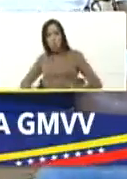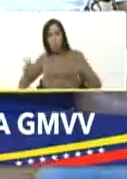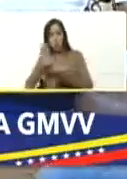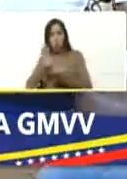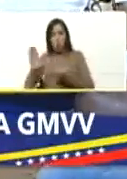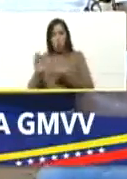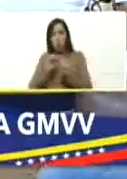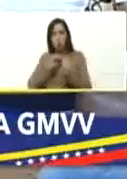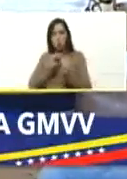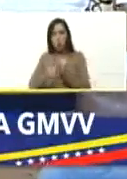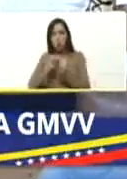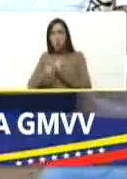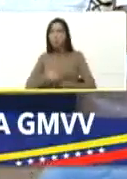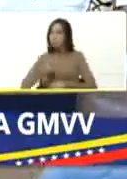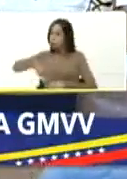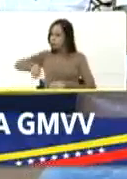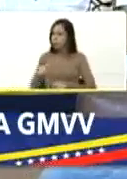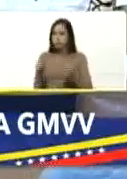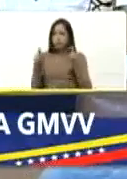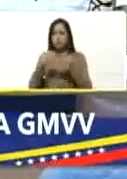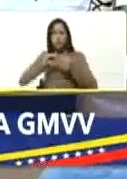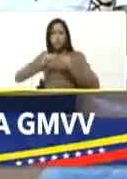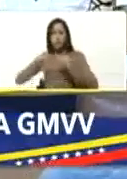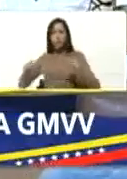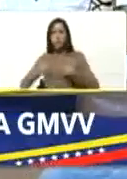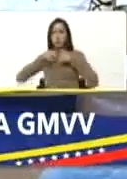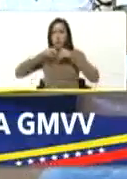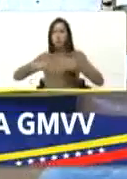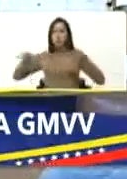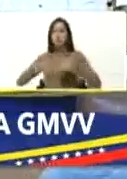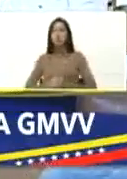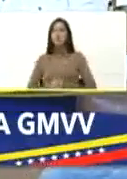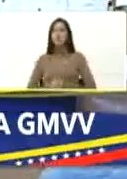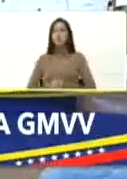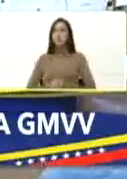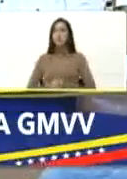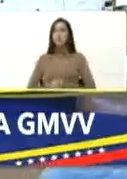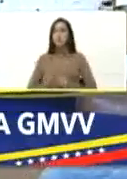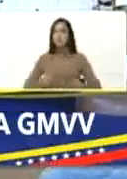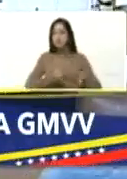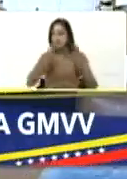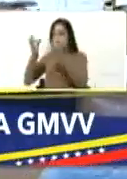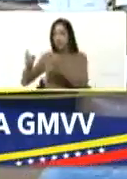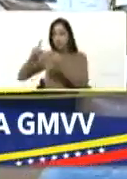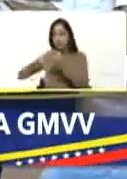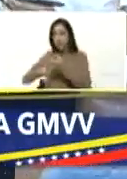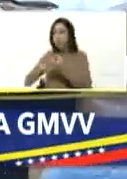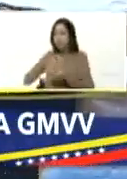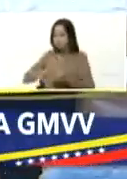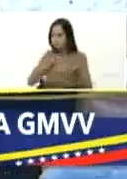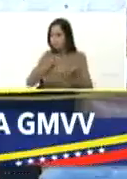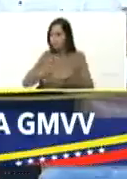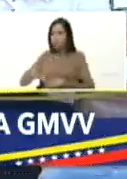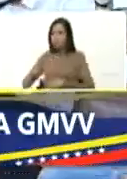en deporte. Ustedes hagan crecer su comunidad. Silita, le entrego a Silita para que entregue las llaves, por favor.